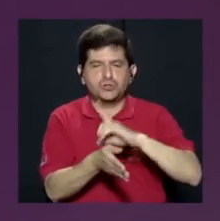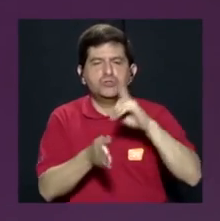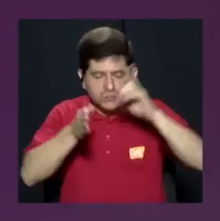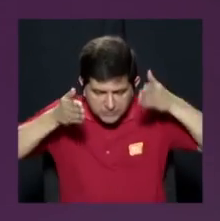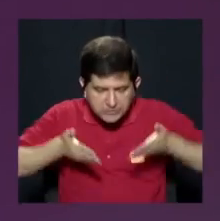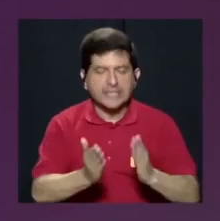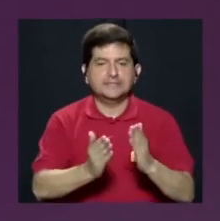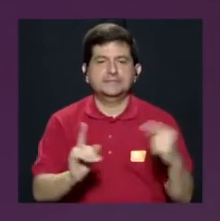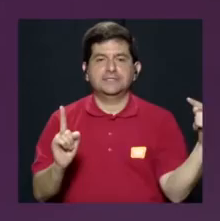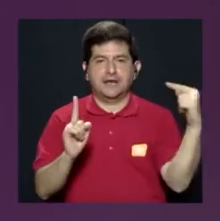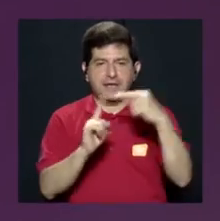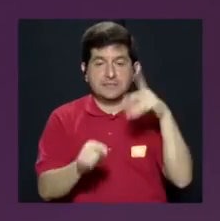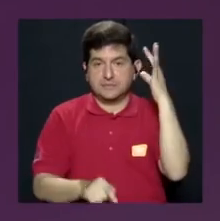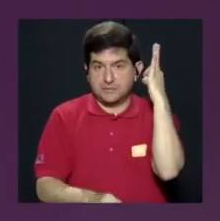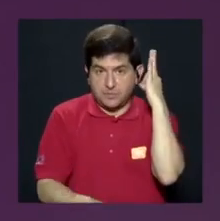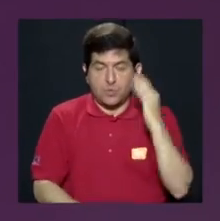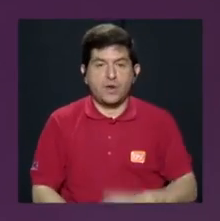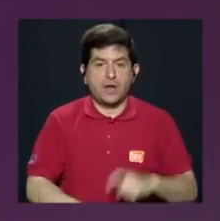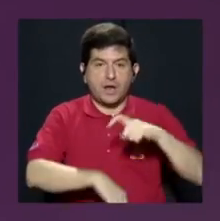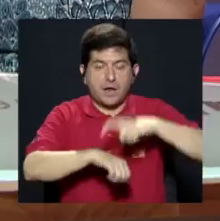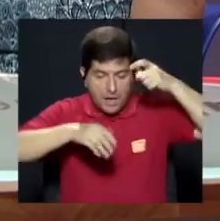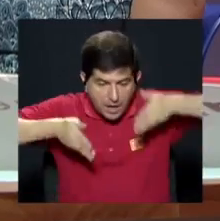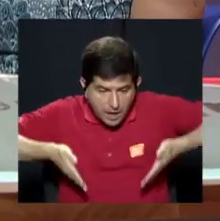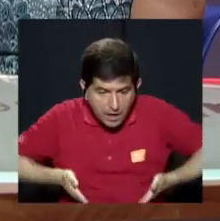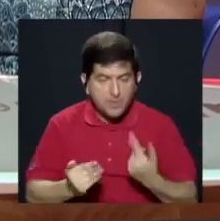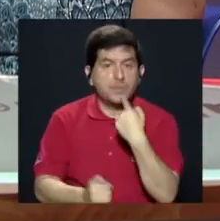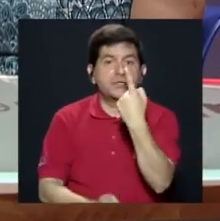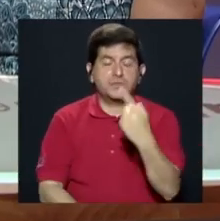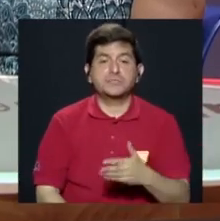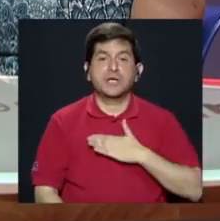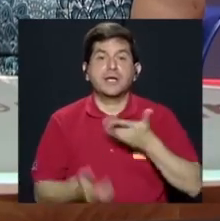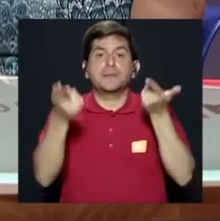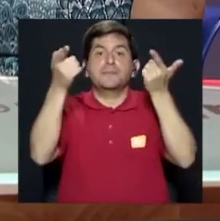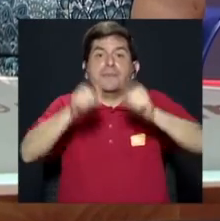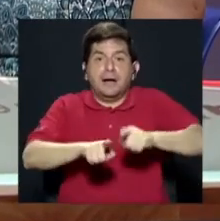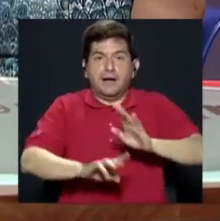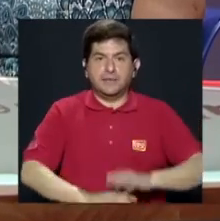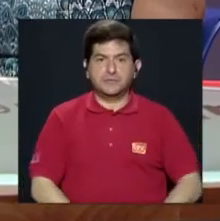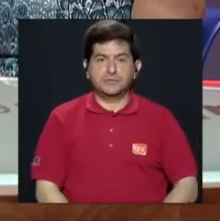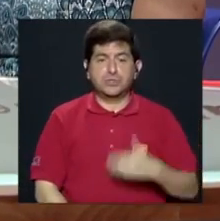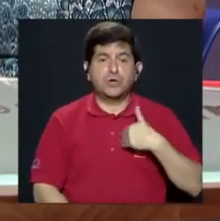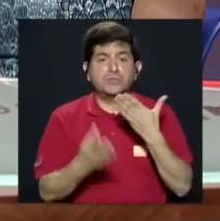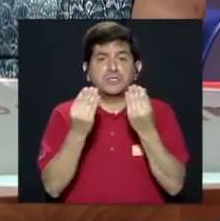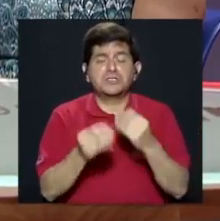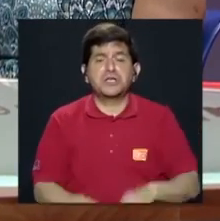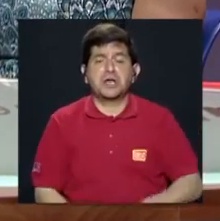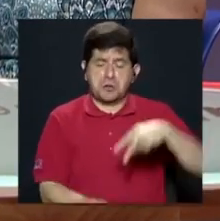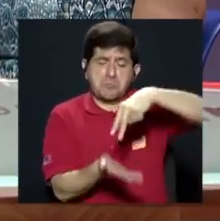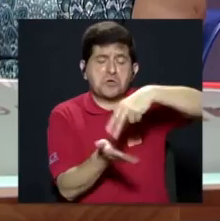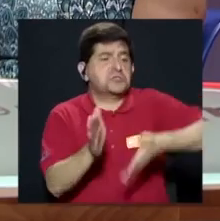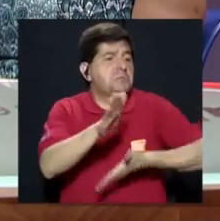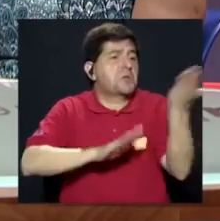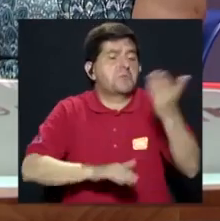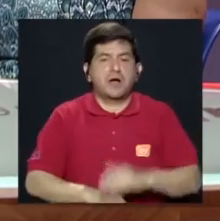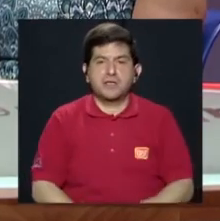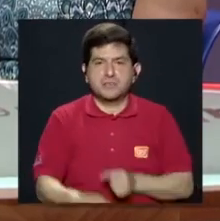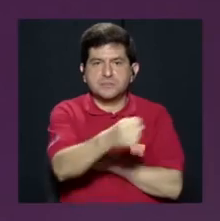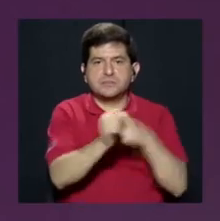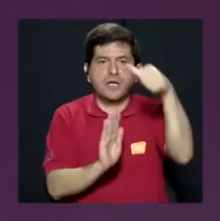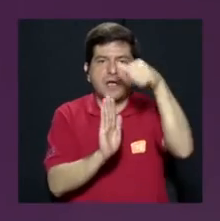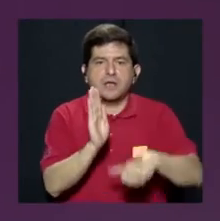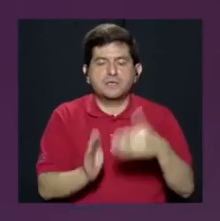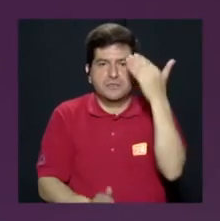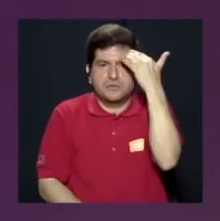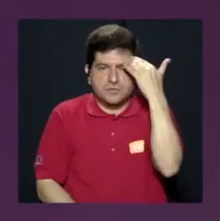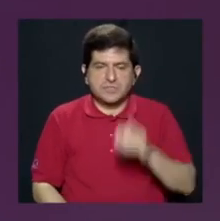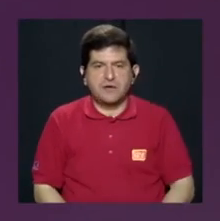sea, llegar al punto de que una mujer va a dar a luz y decirle, en mi caso, si tiene miedo, párese y váyase, en una sala de cirugía donde no sabe